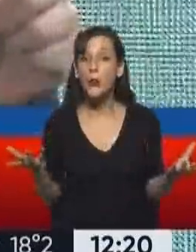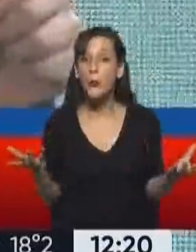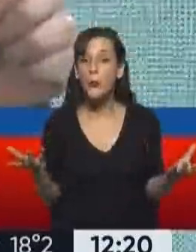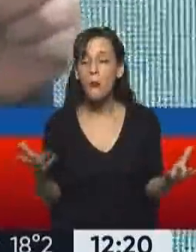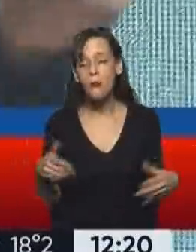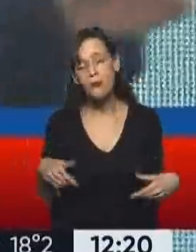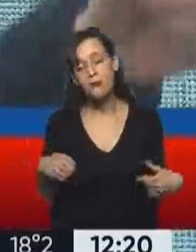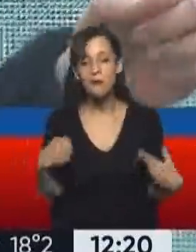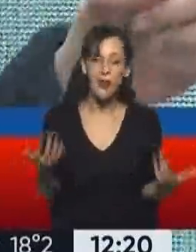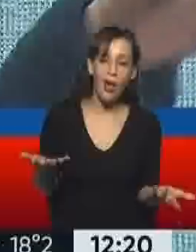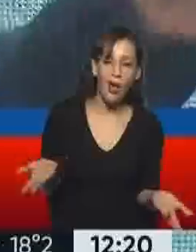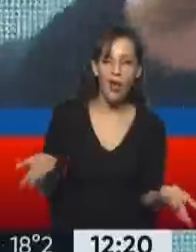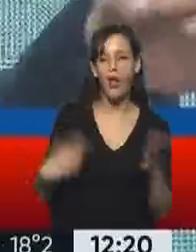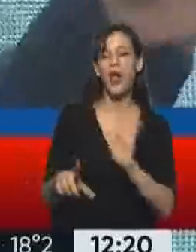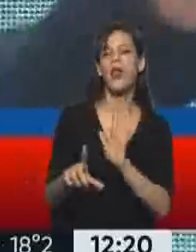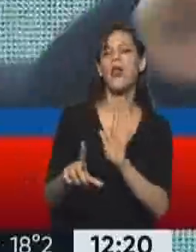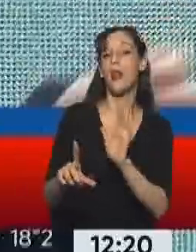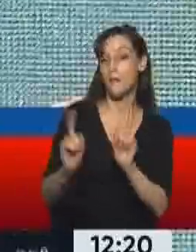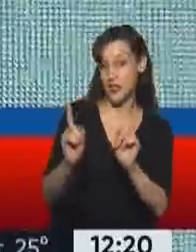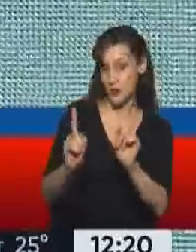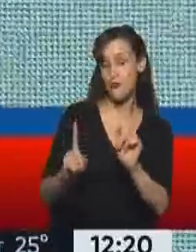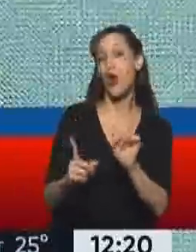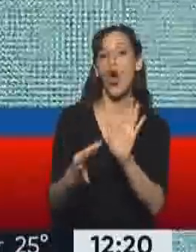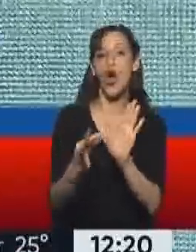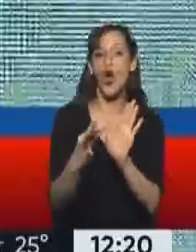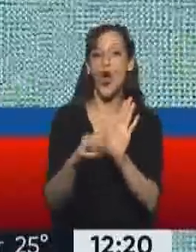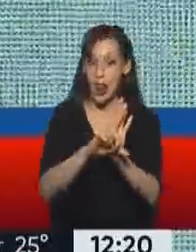ponían para que se votara un apartamiento de reglamento